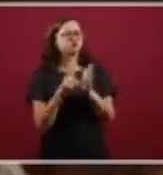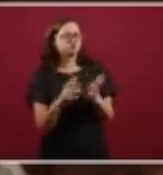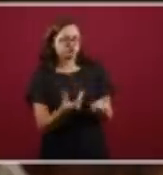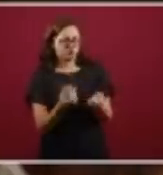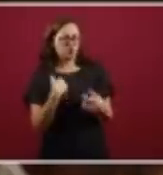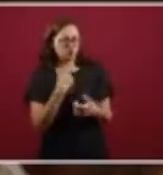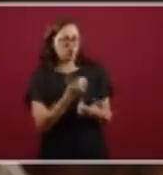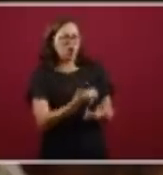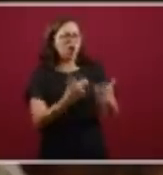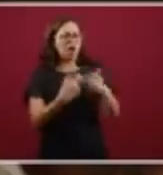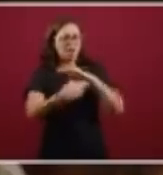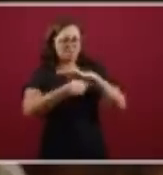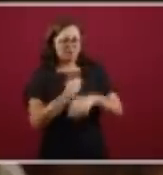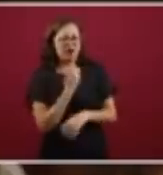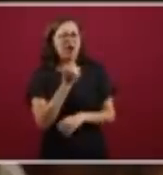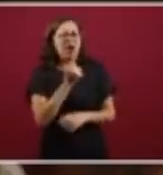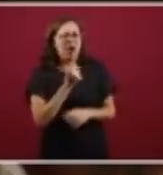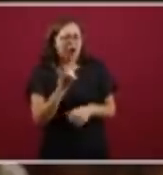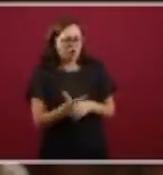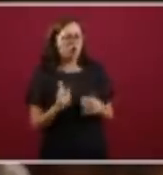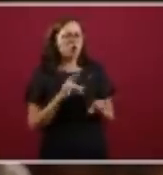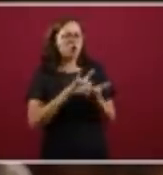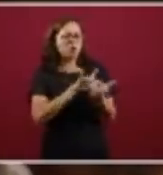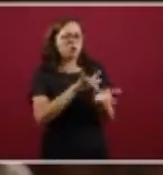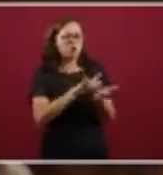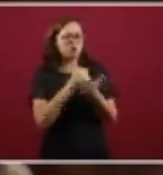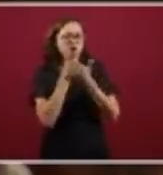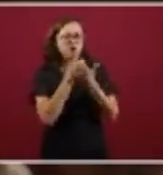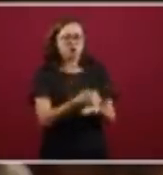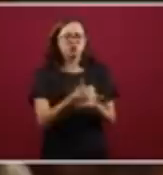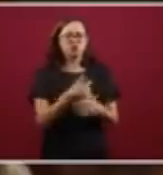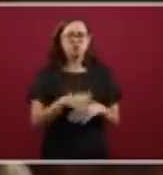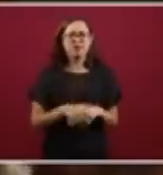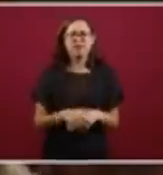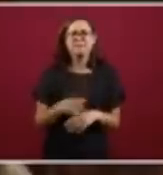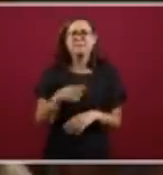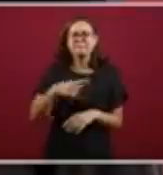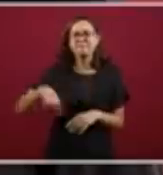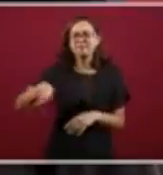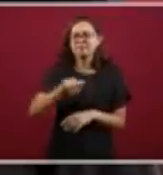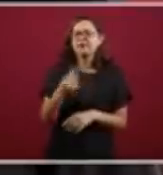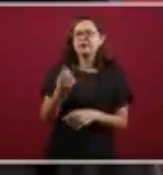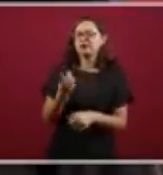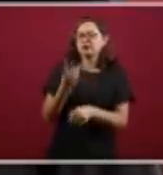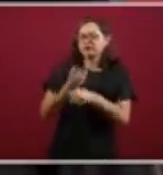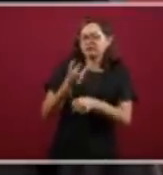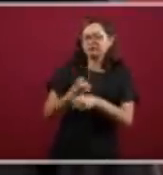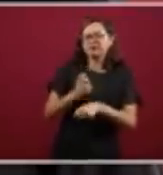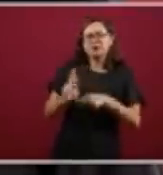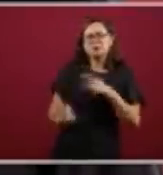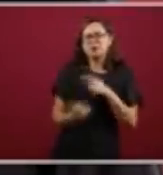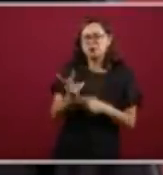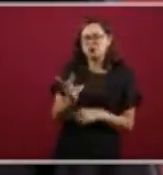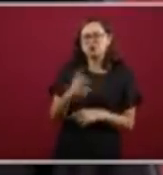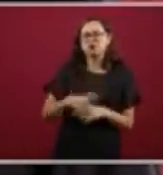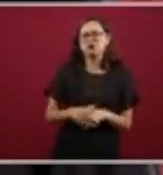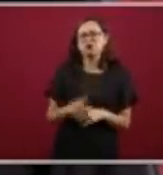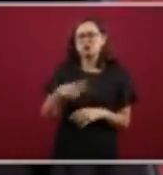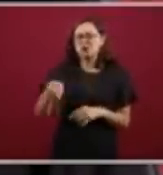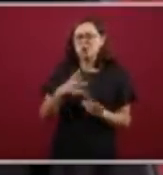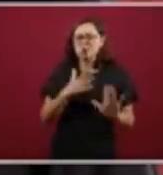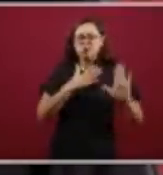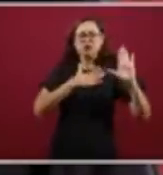las autoridades para informar a estos ancianos de que no se dejen engañar? Y la tercera pregunta es, ¿cuál es el compromiso de